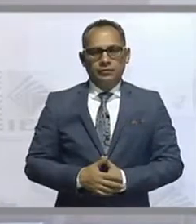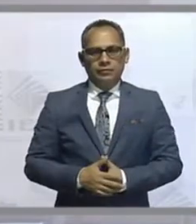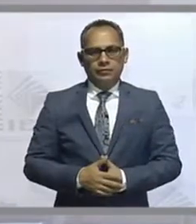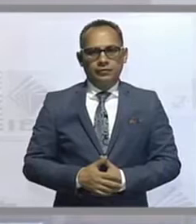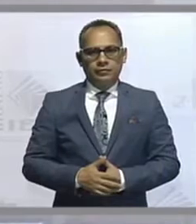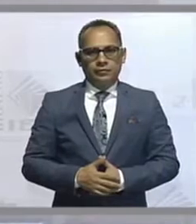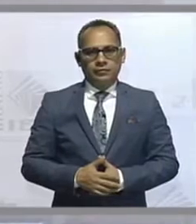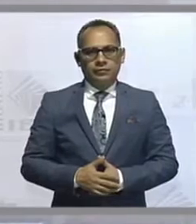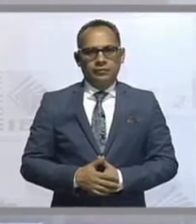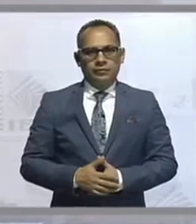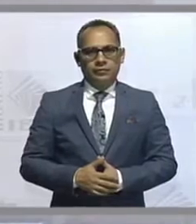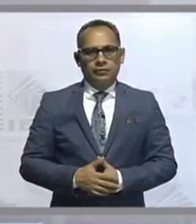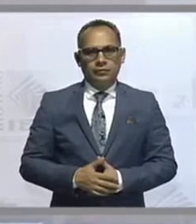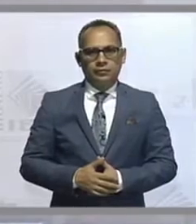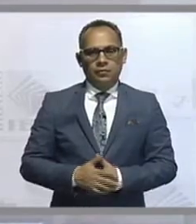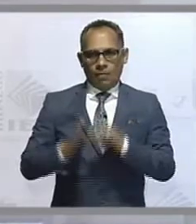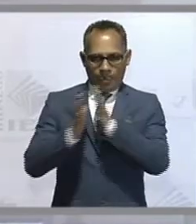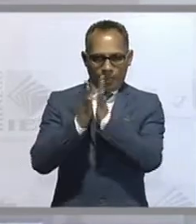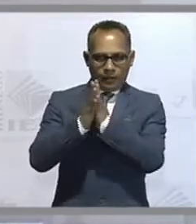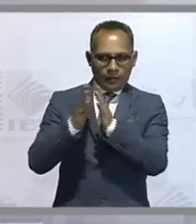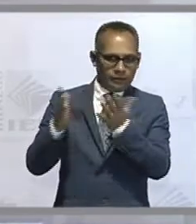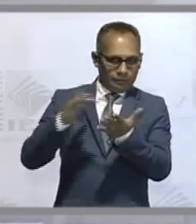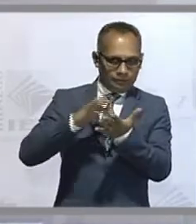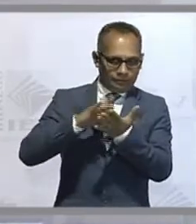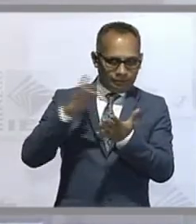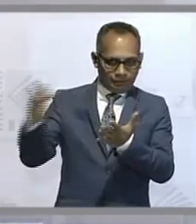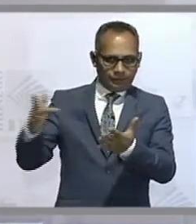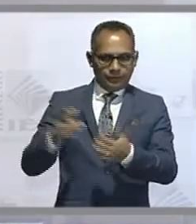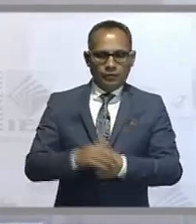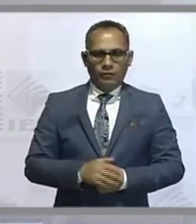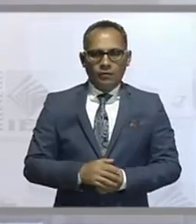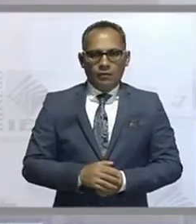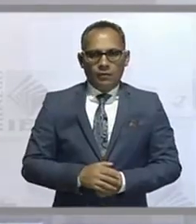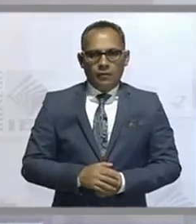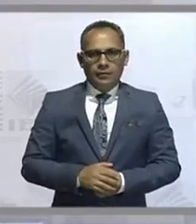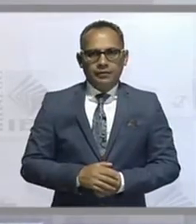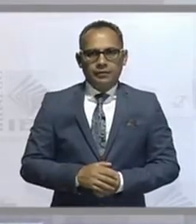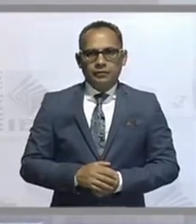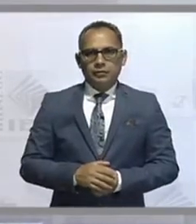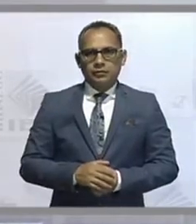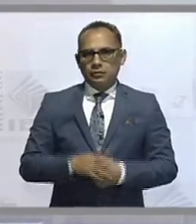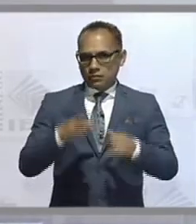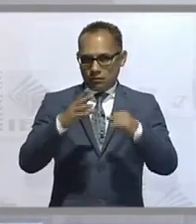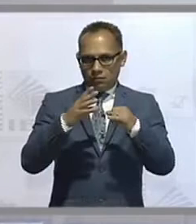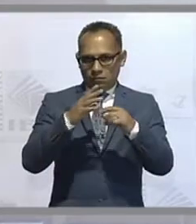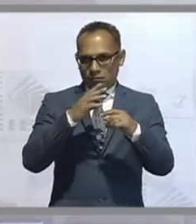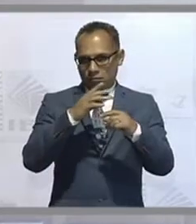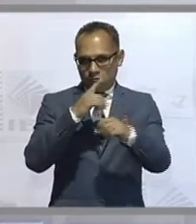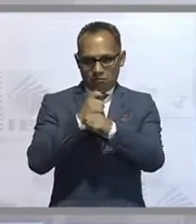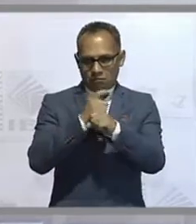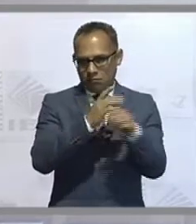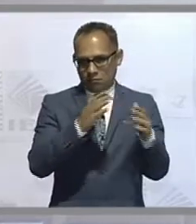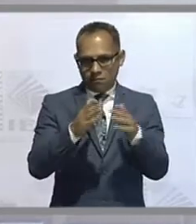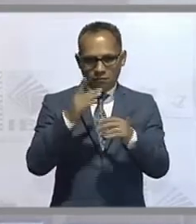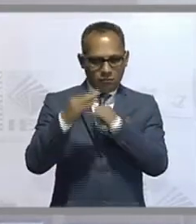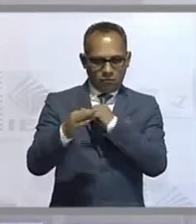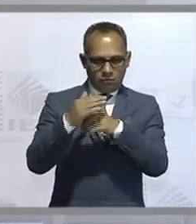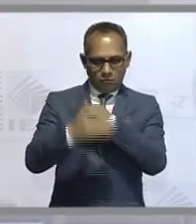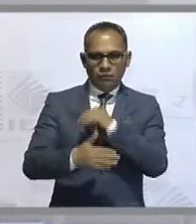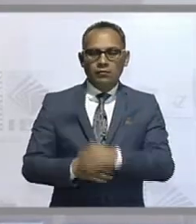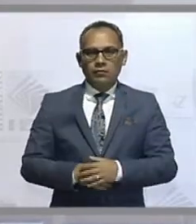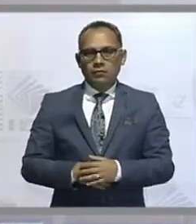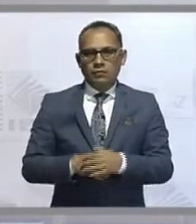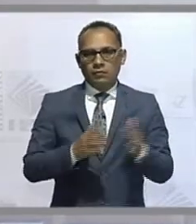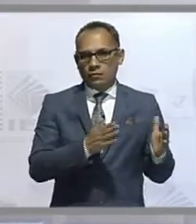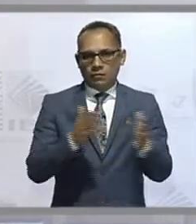gracias por su participación señor candidato y concluimos así la primera ronda y para dar inicio a nuestra segunda ronda